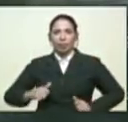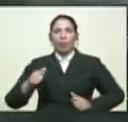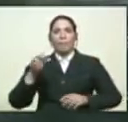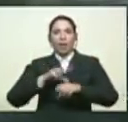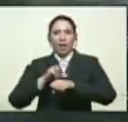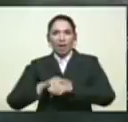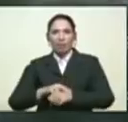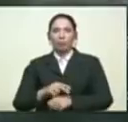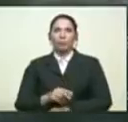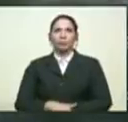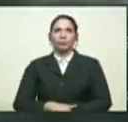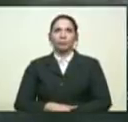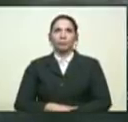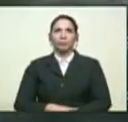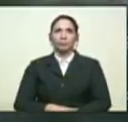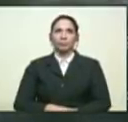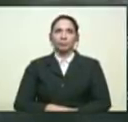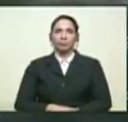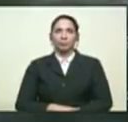médicas.